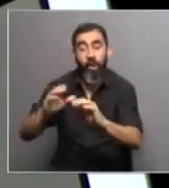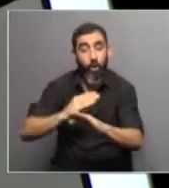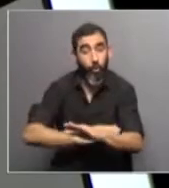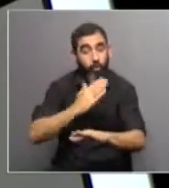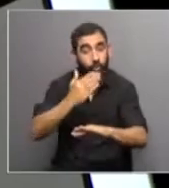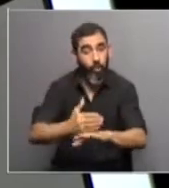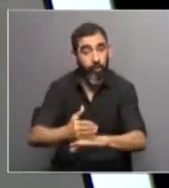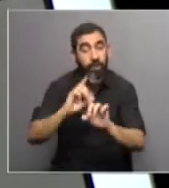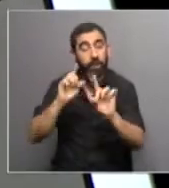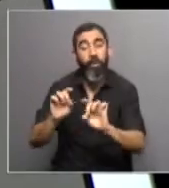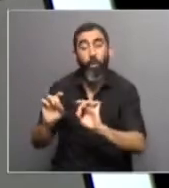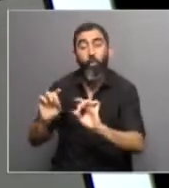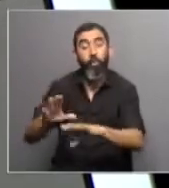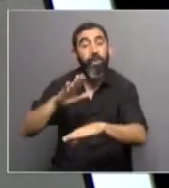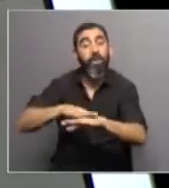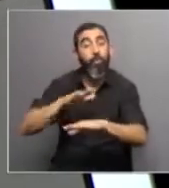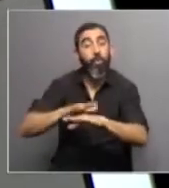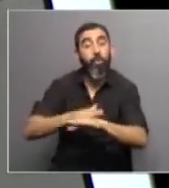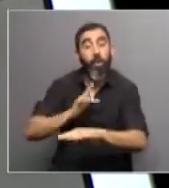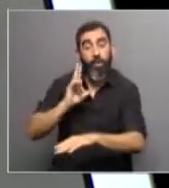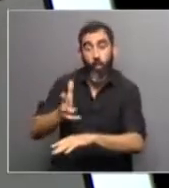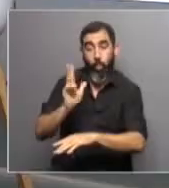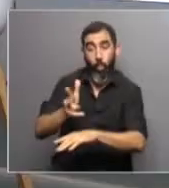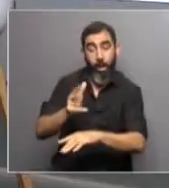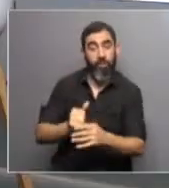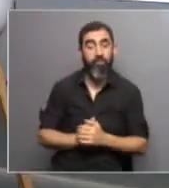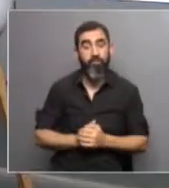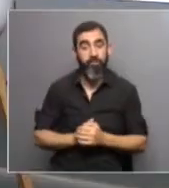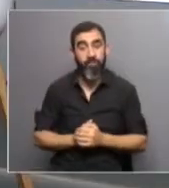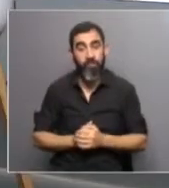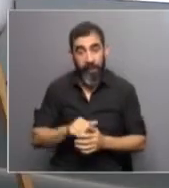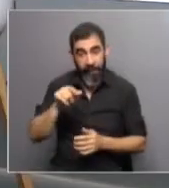lo que son los efectos causados por el hombre, y ya acá sí nos metemos